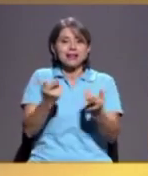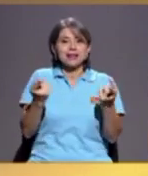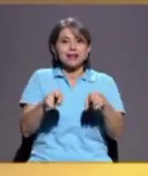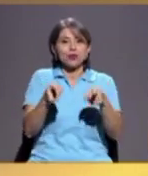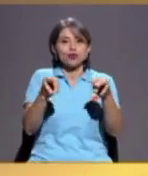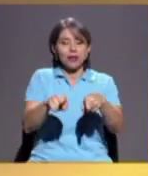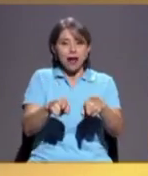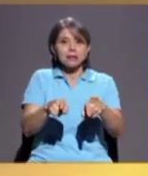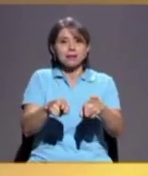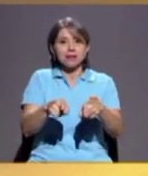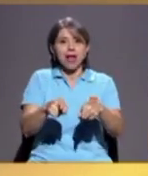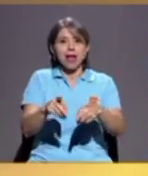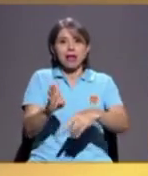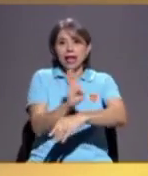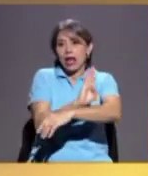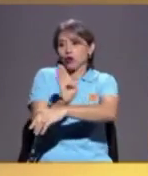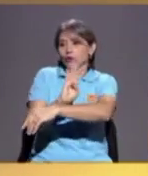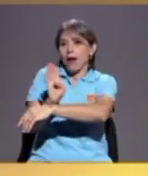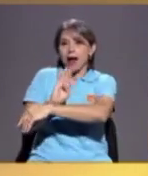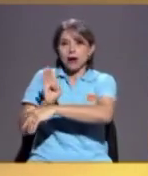circunstancia que los bancos